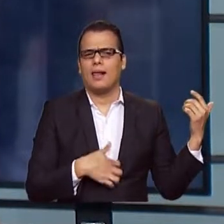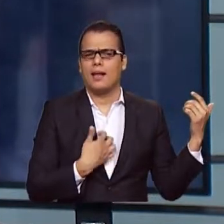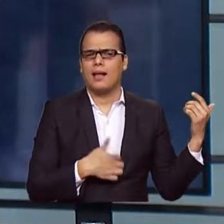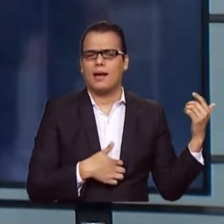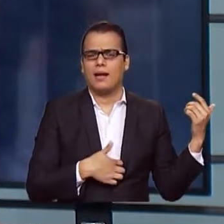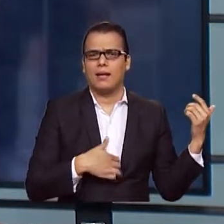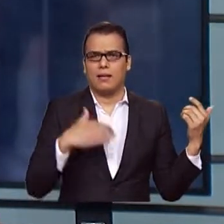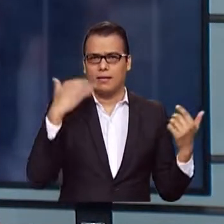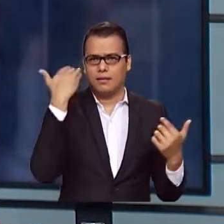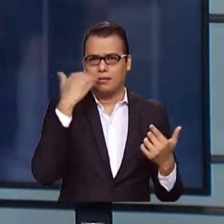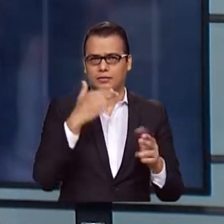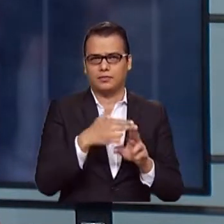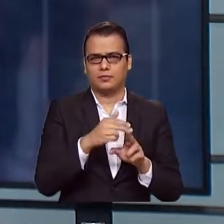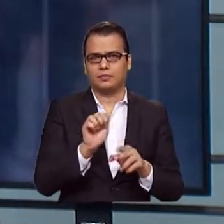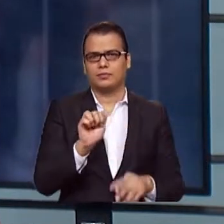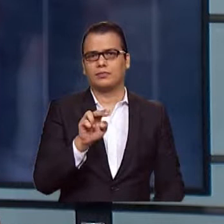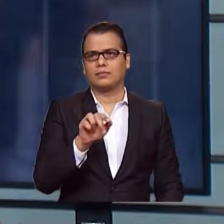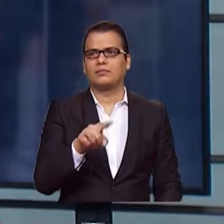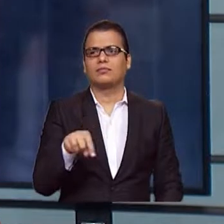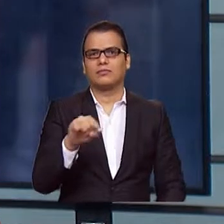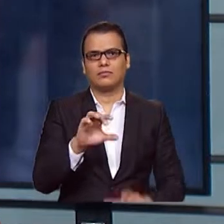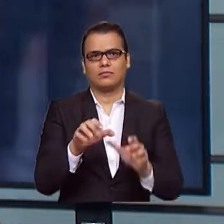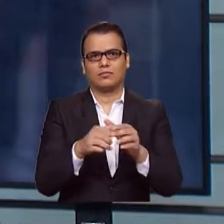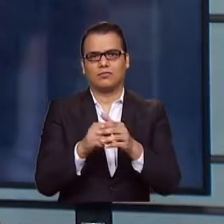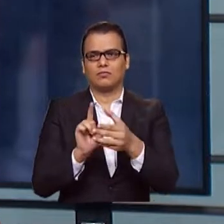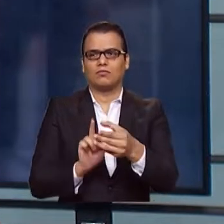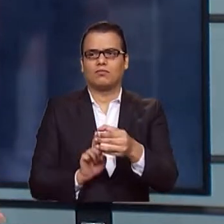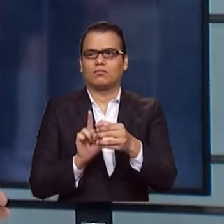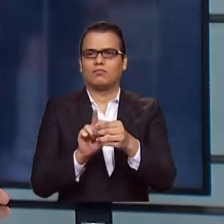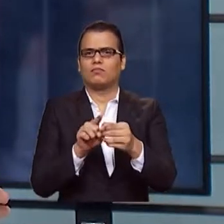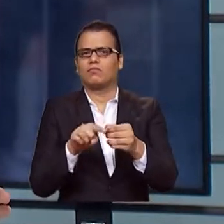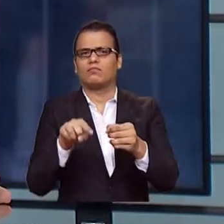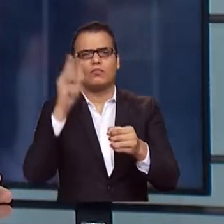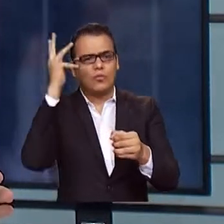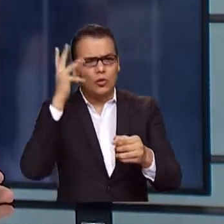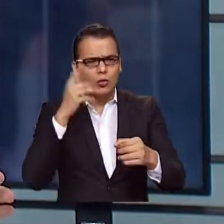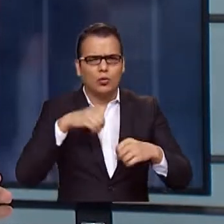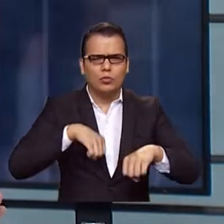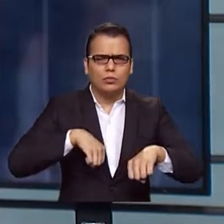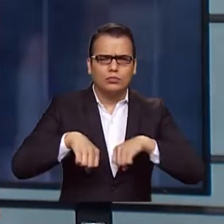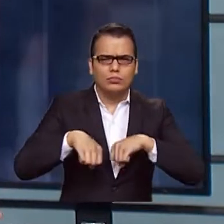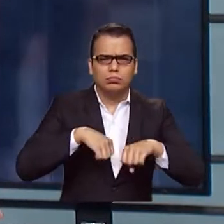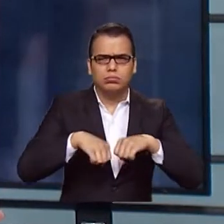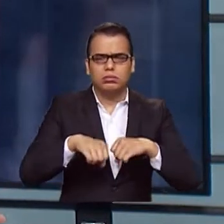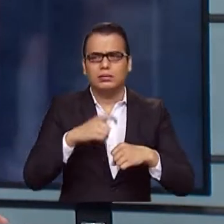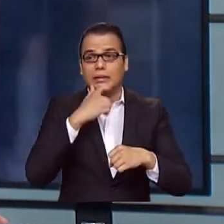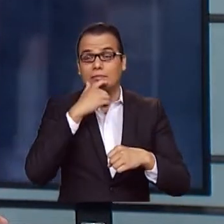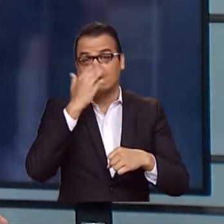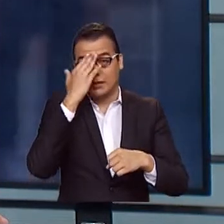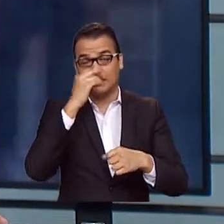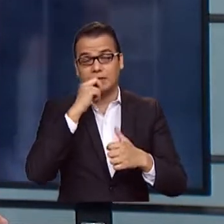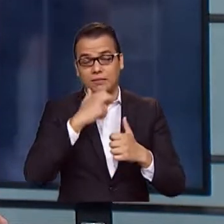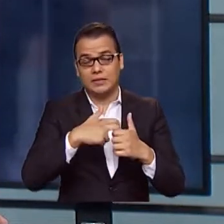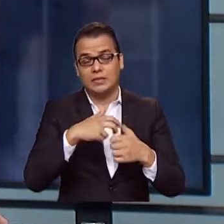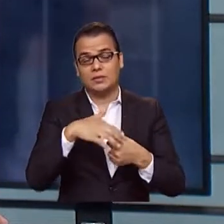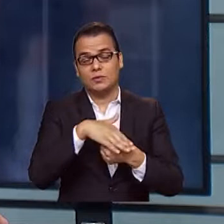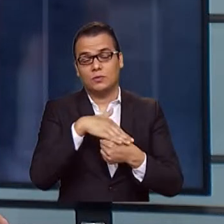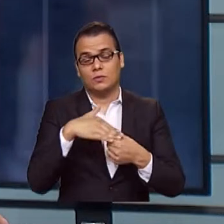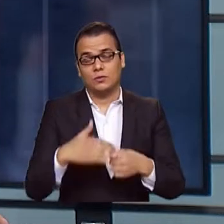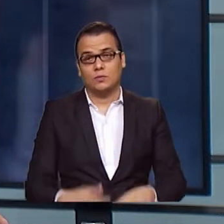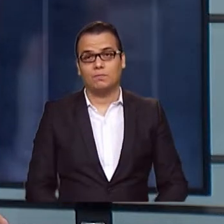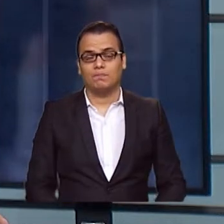La periodista Ana Montaño acompañó a uno de estos grupos en ese devenir diario en el que está en juego la sobrevivencia.